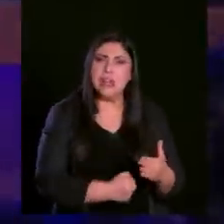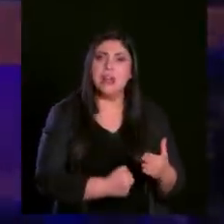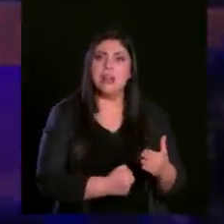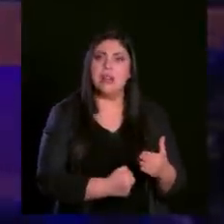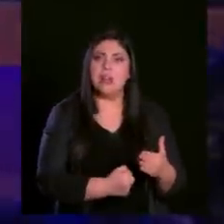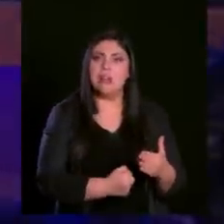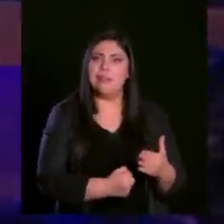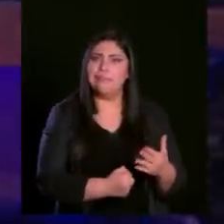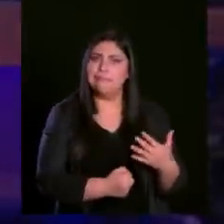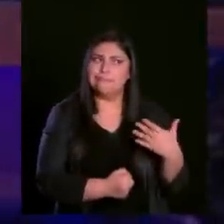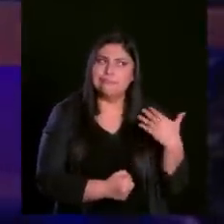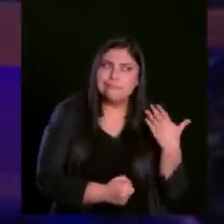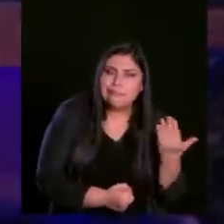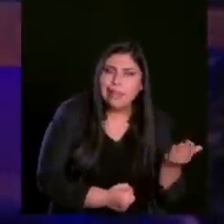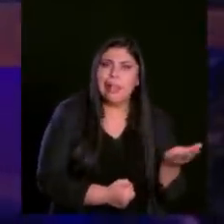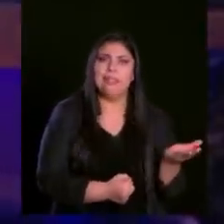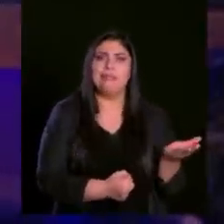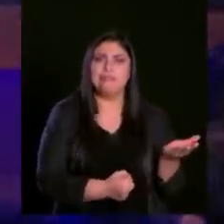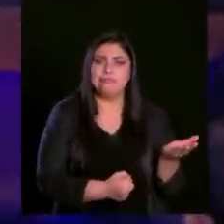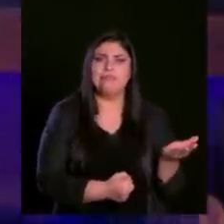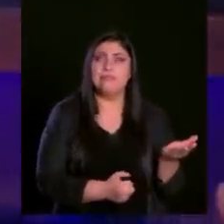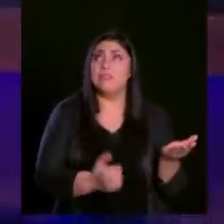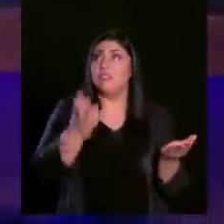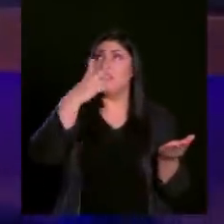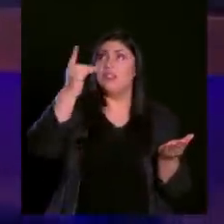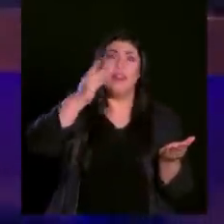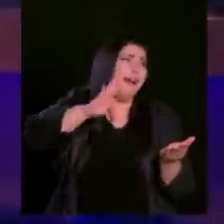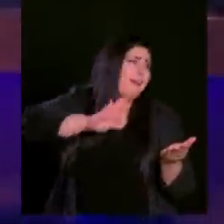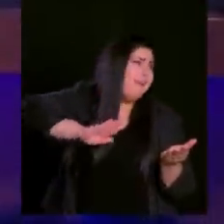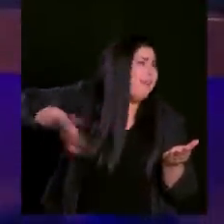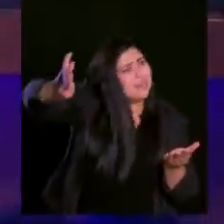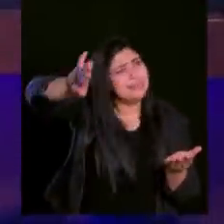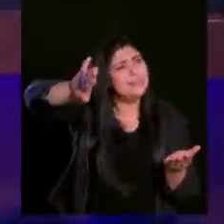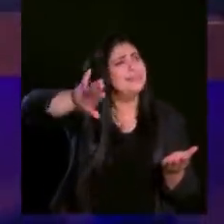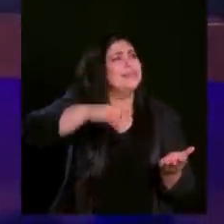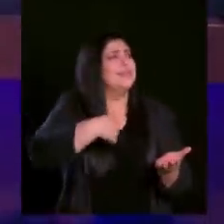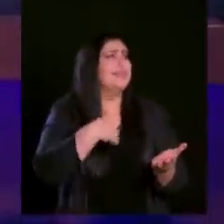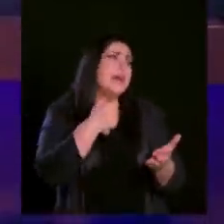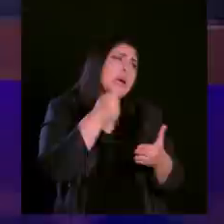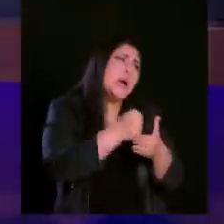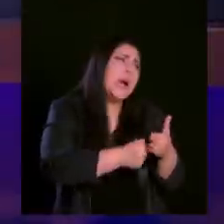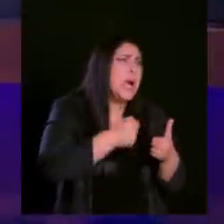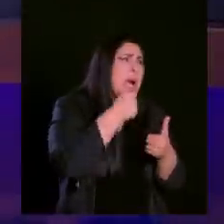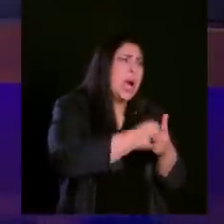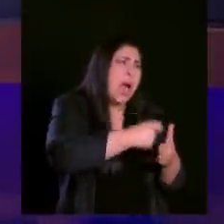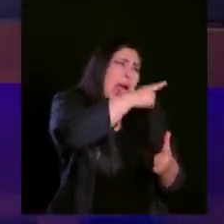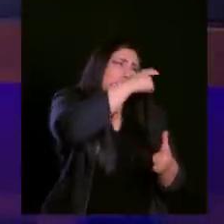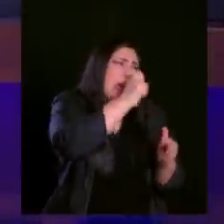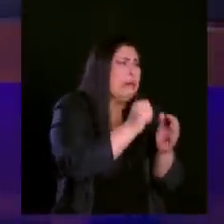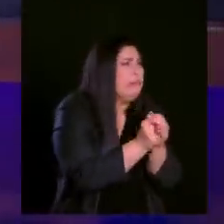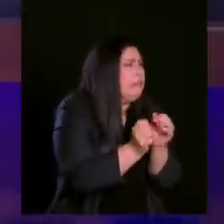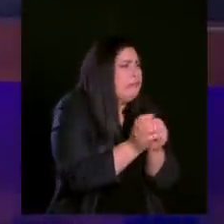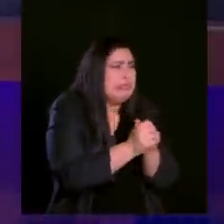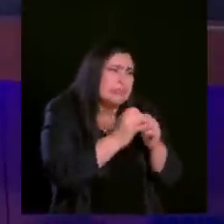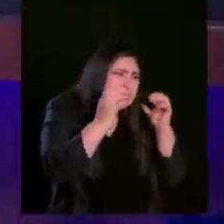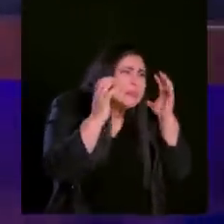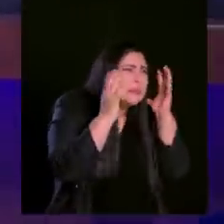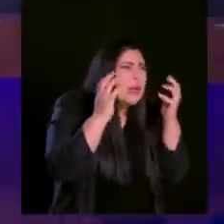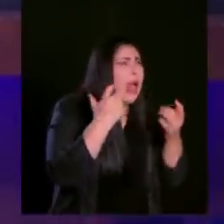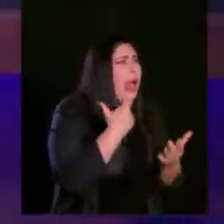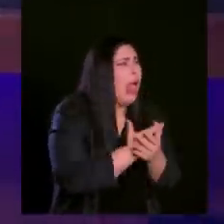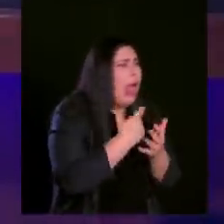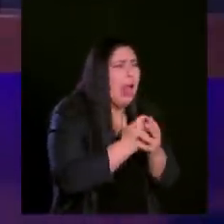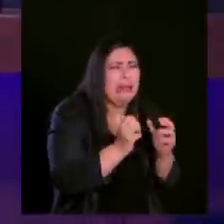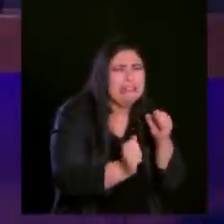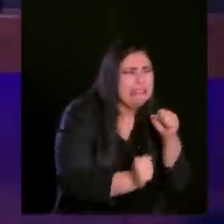cambiar incluso prioridades con tal de alcanzar lo que deseo lo que quiero lo que me hace falta o los problemas que tengo que